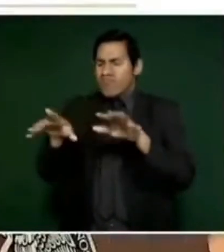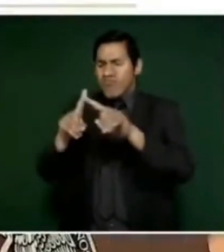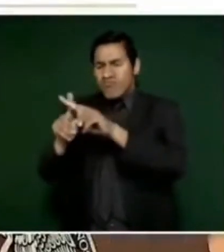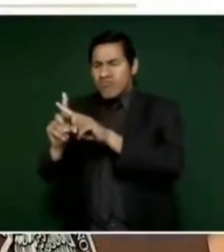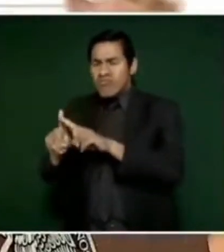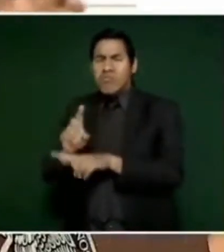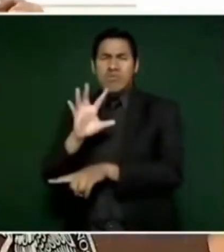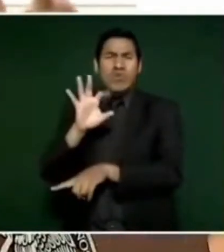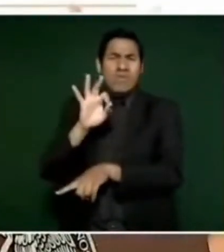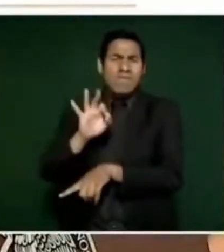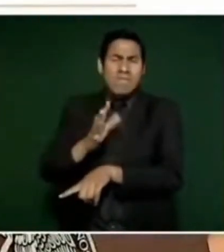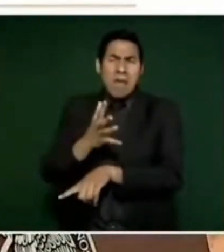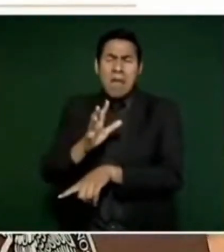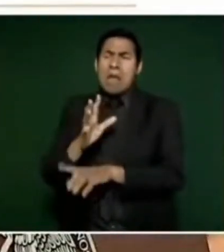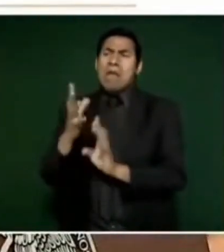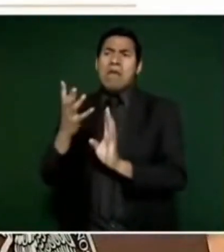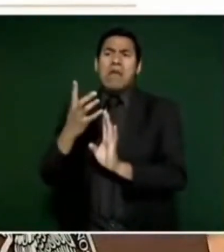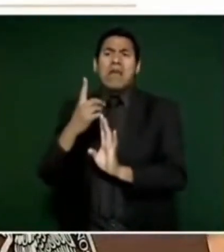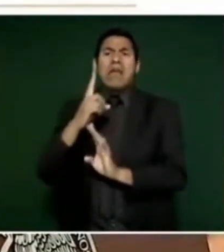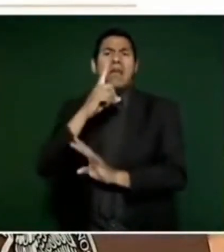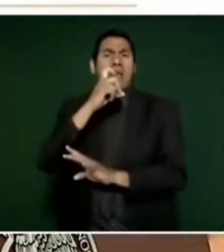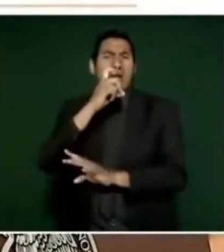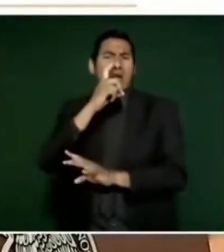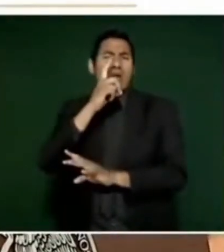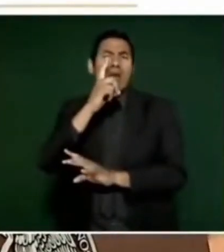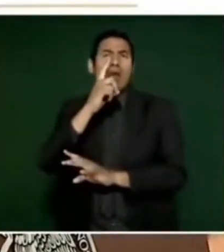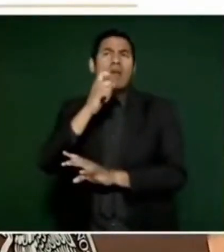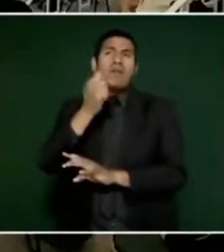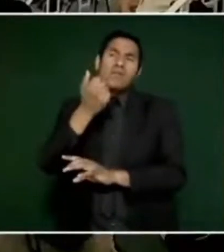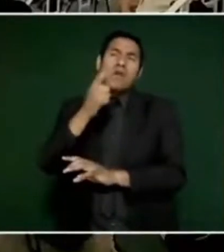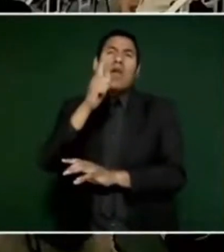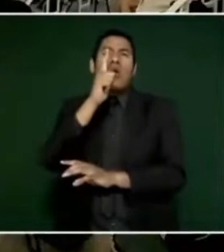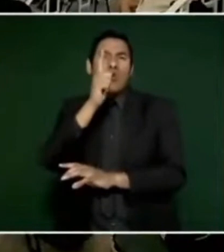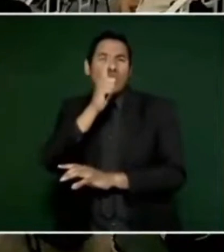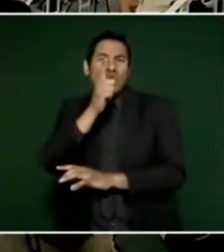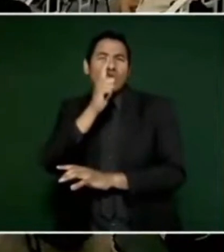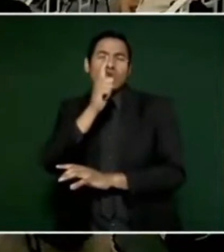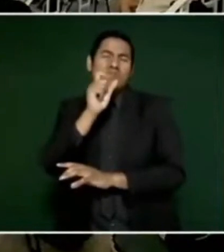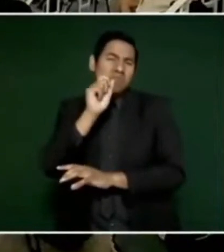luz tiene ya